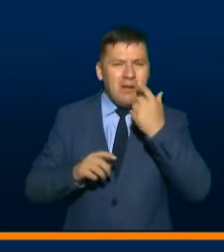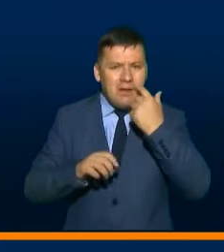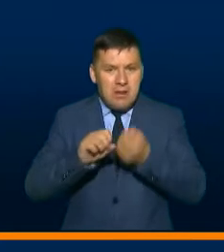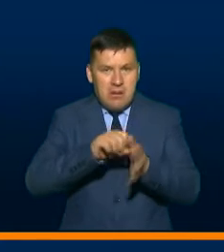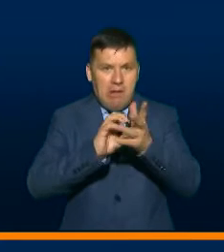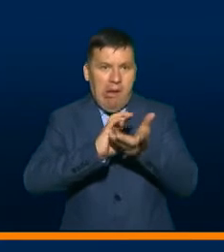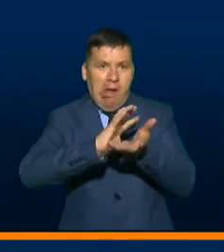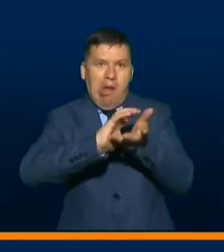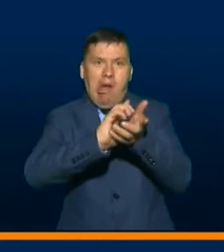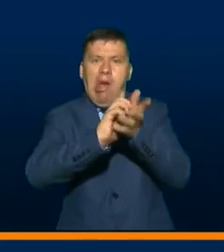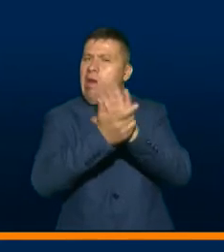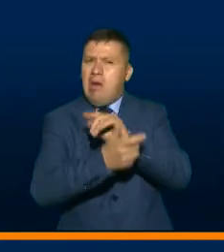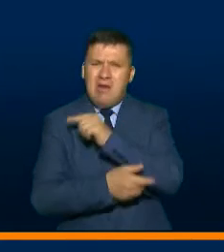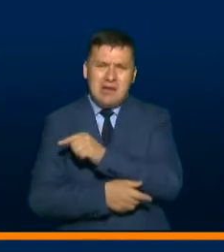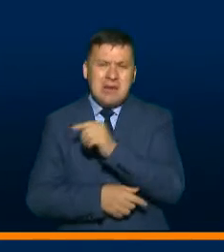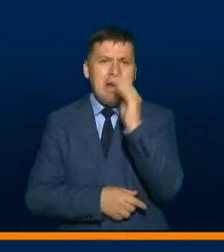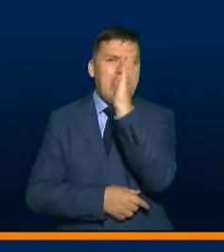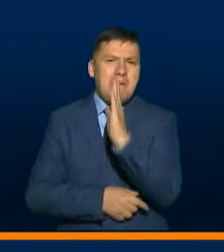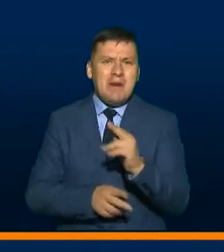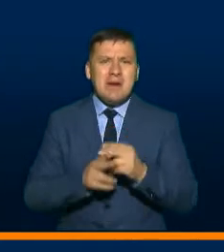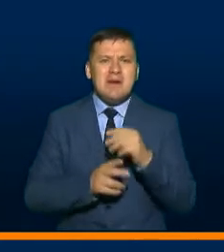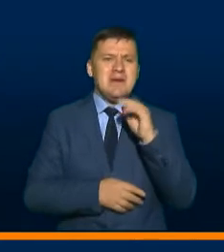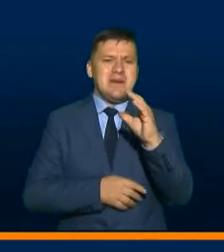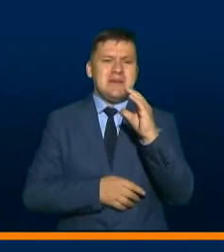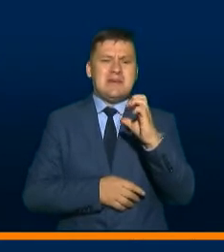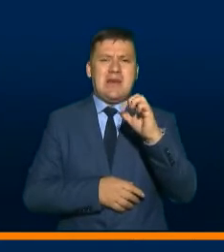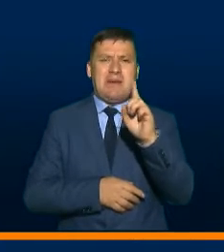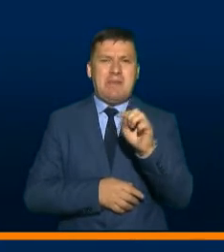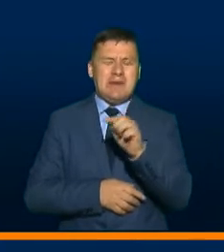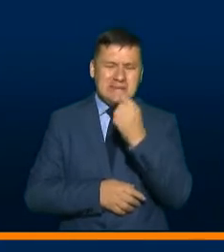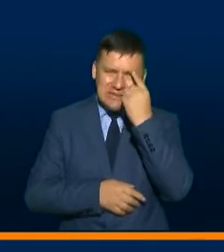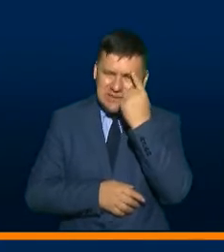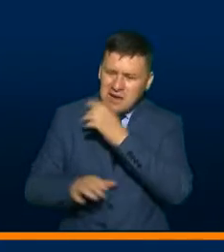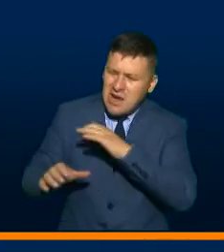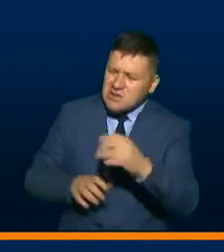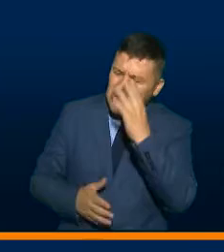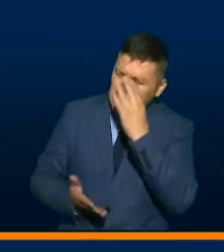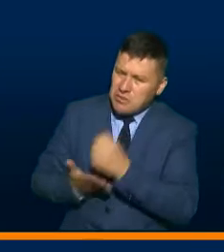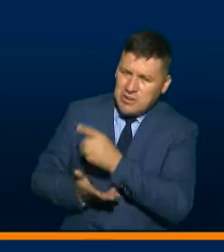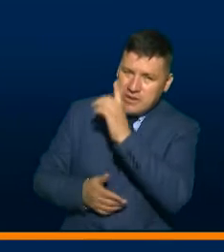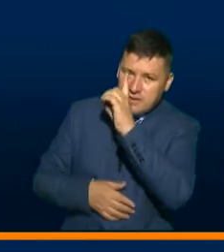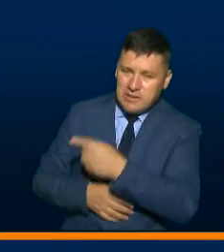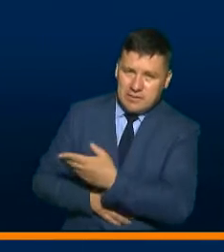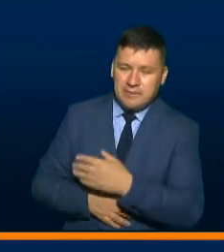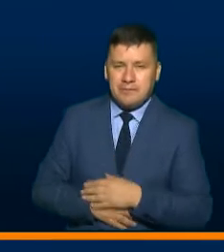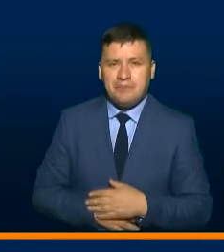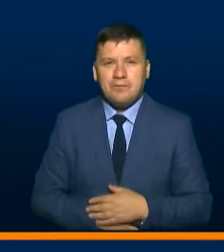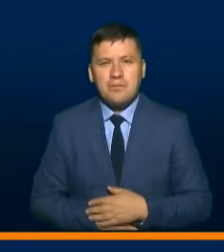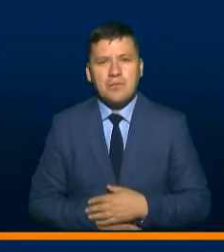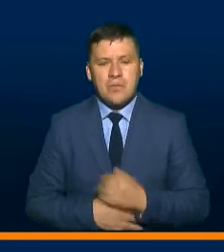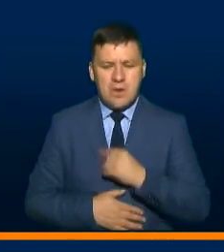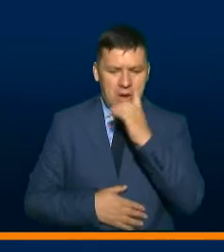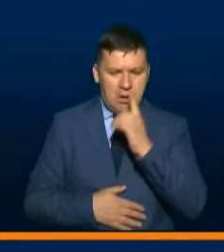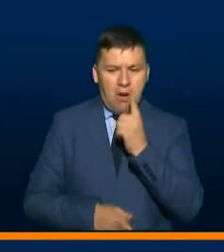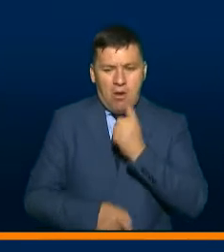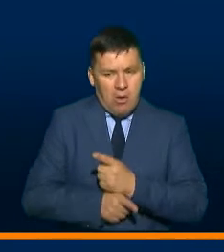brasilera esa cepa o ese linaje me gustaría también su reacción frente a esta decisión que ha tomado colombia